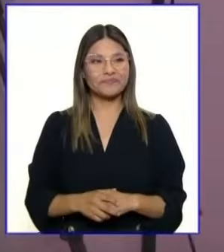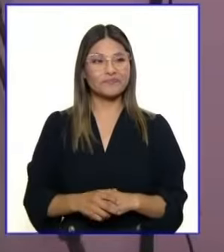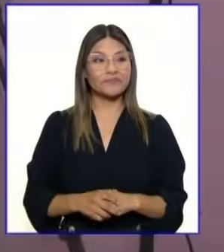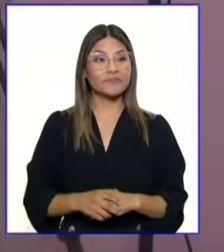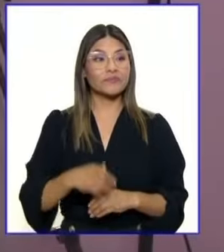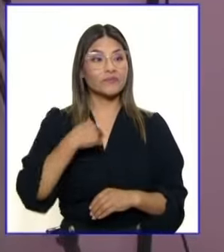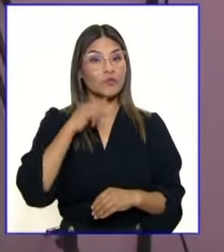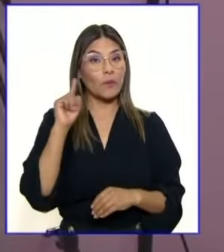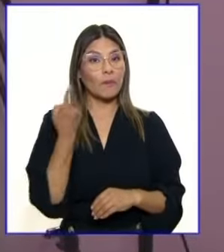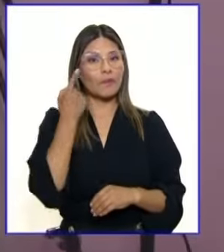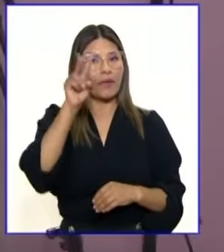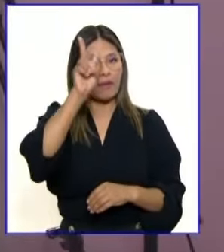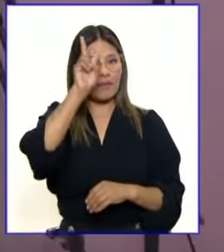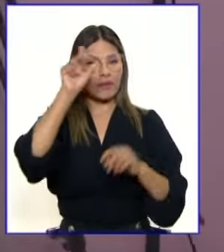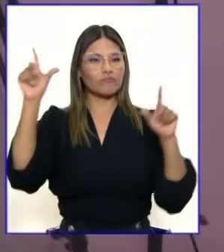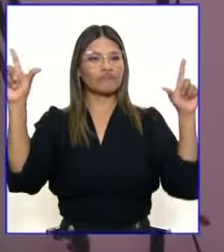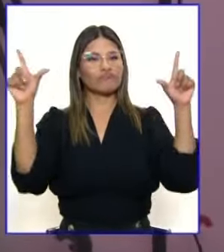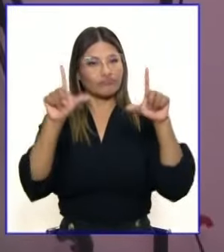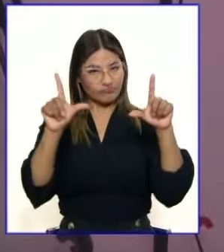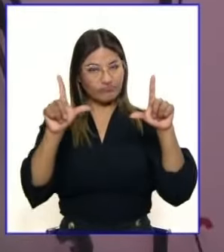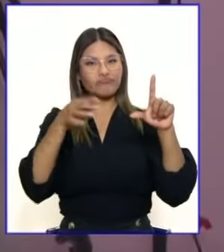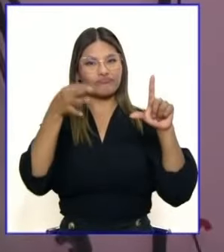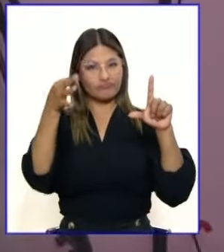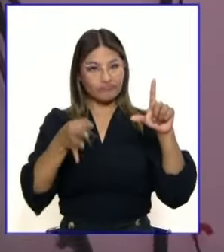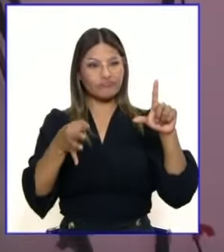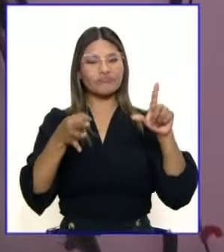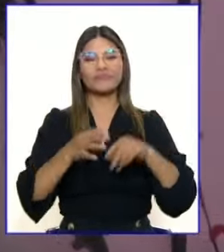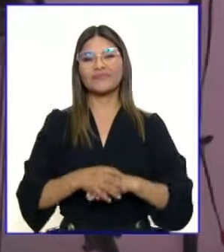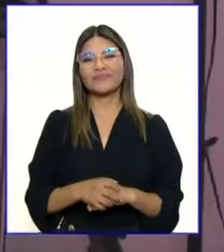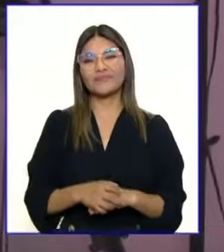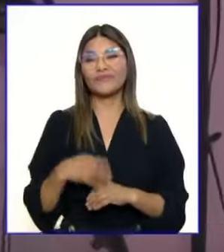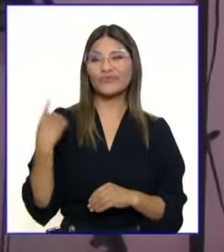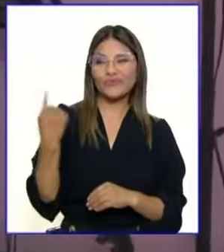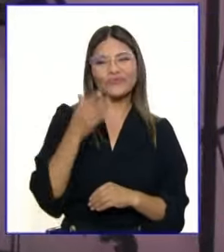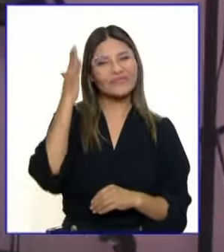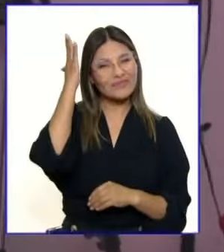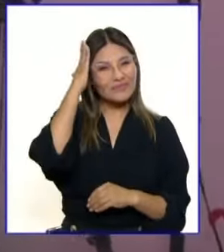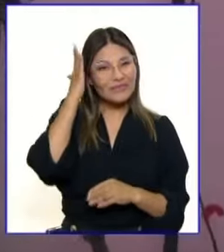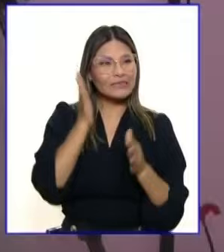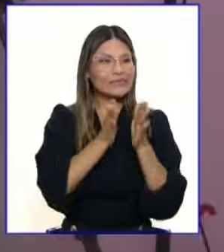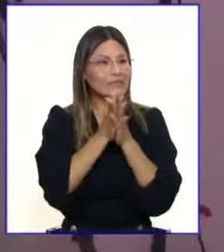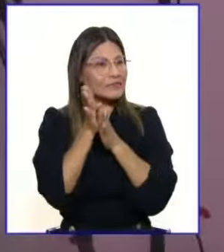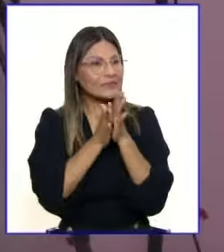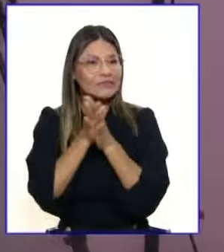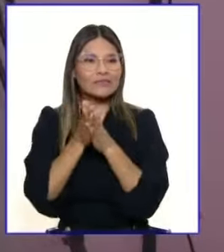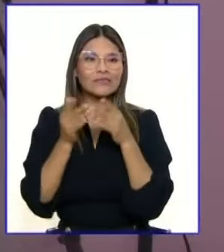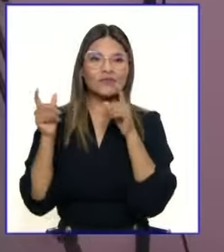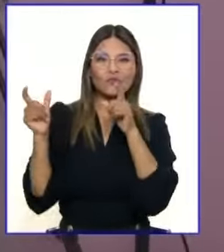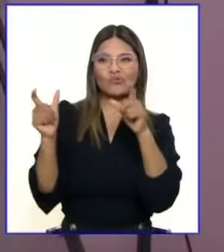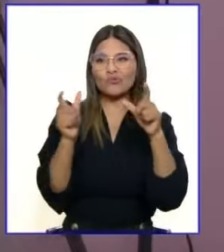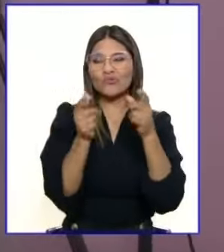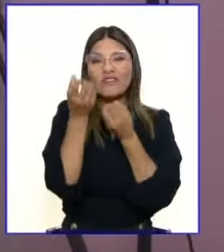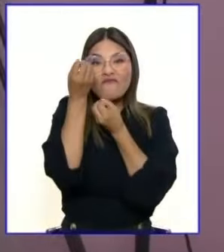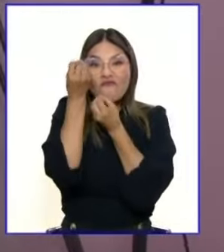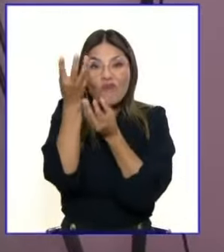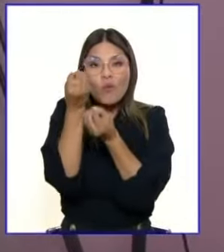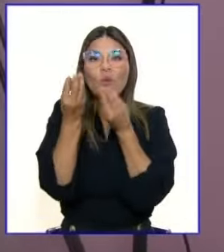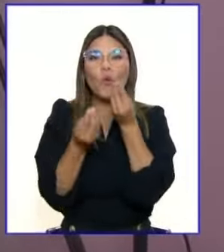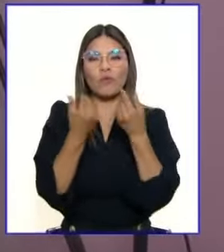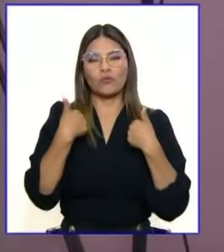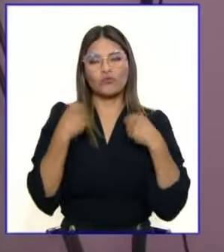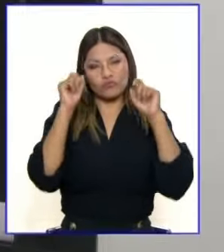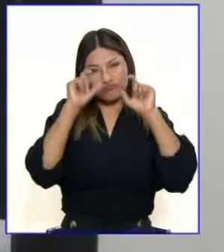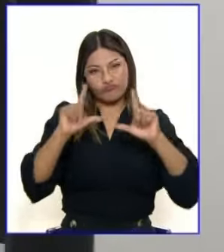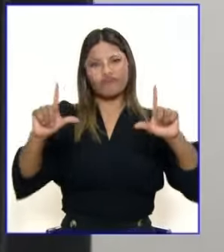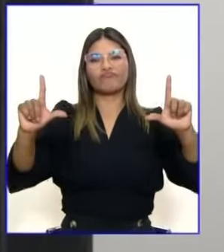Estamos siendo el canal oficial de la APEC. Efectivamente, todo el mundo está a la expectativa de la información que nosotros estamos brindando a través de